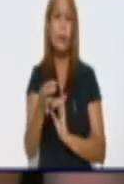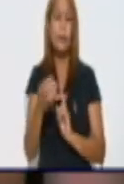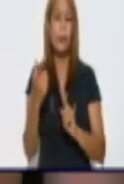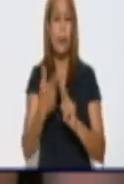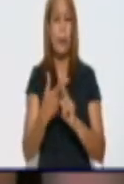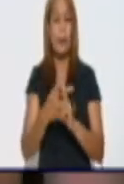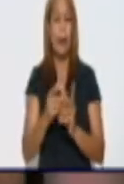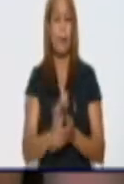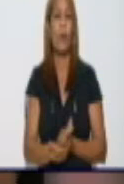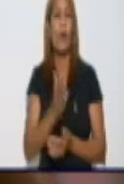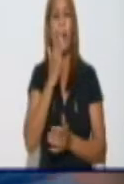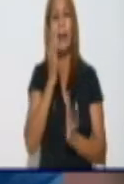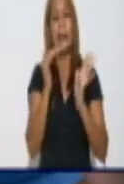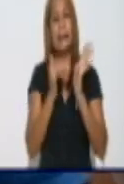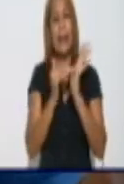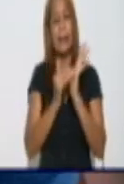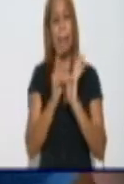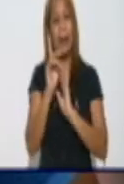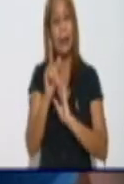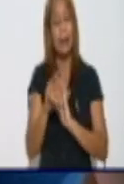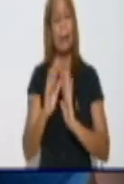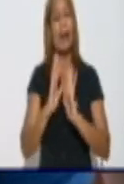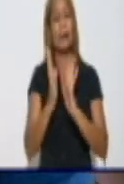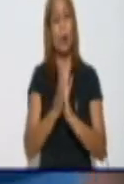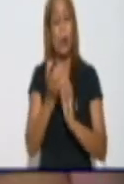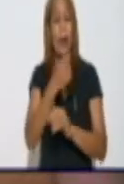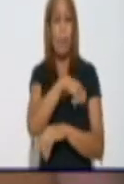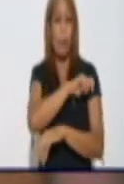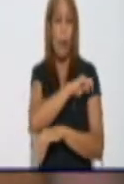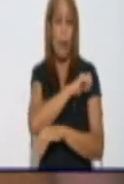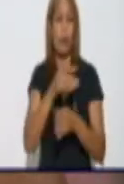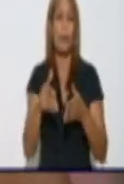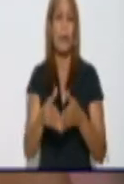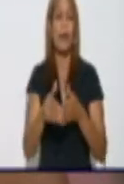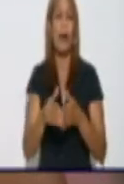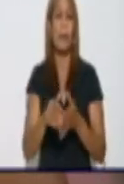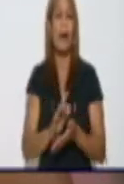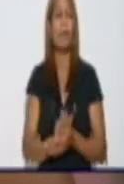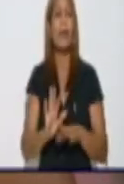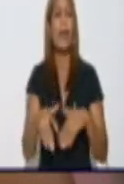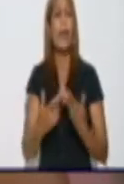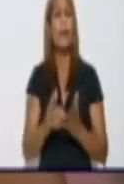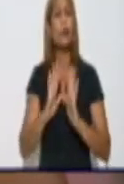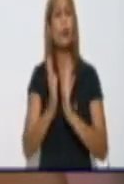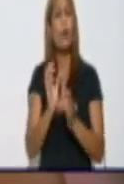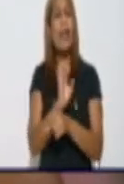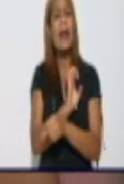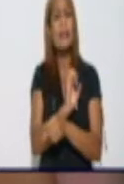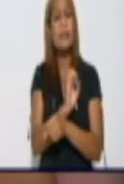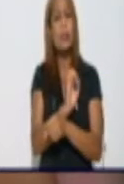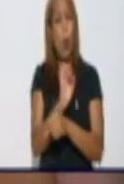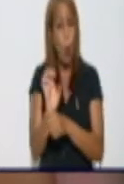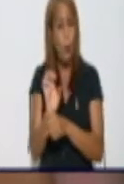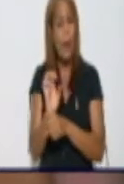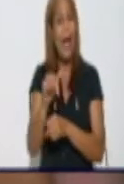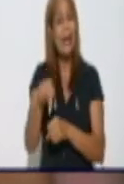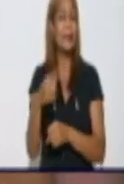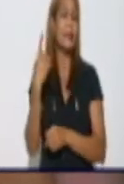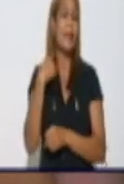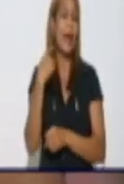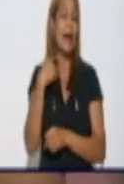y demás oyentes. La ejecución de las obras este año se centra